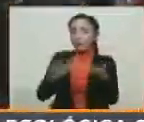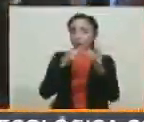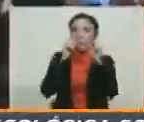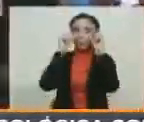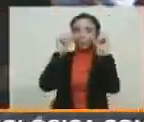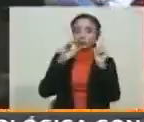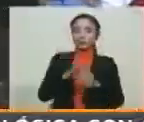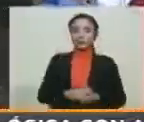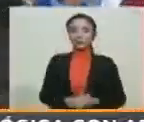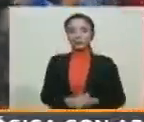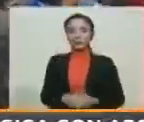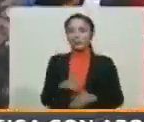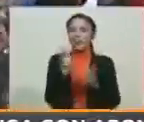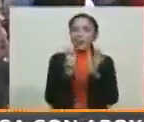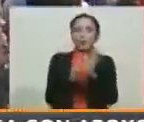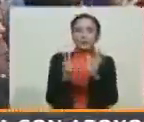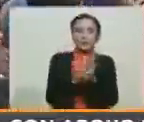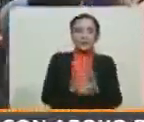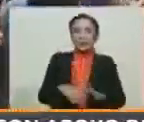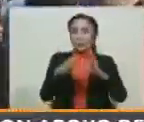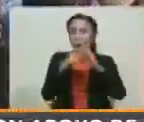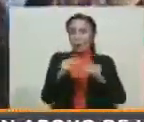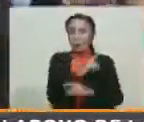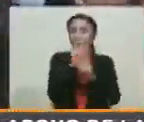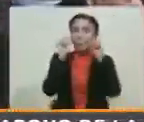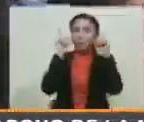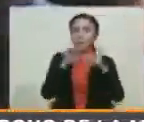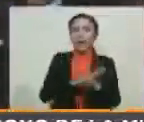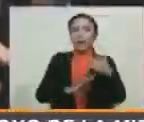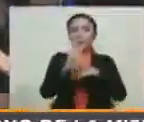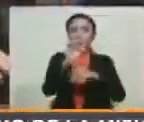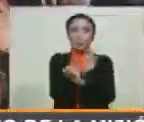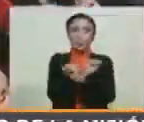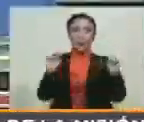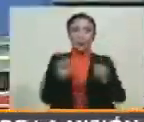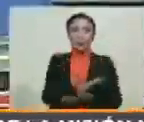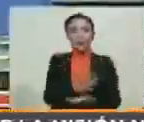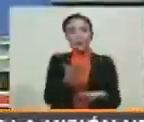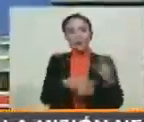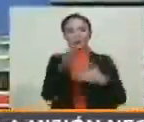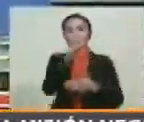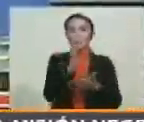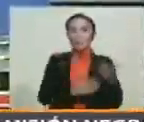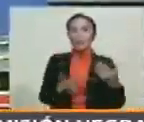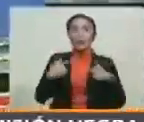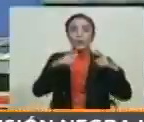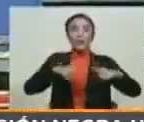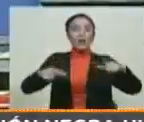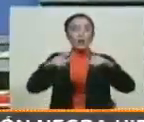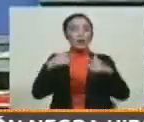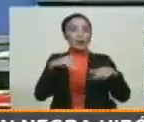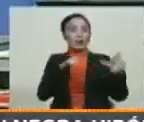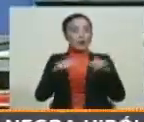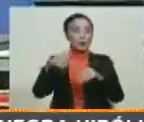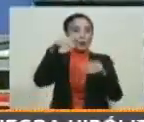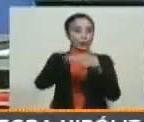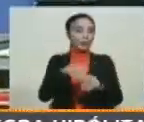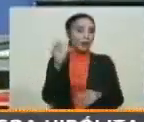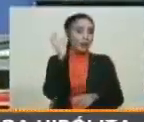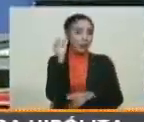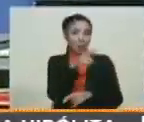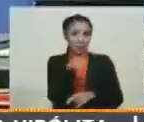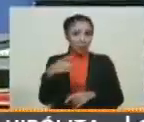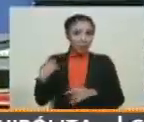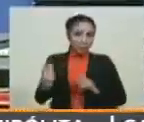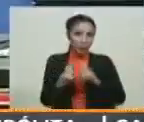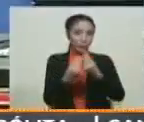despiertan los vecinos y a las cinco de la mañana cinco y media en el centro electoral mujeres me van a cumplir